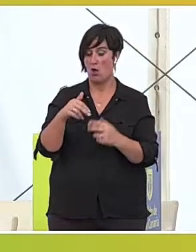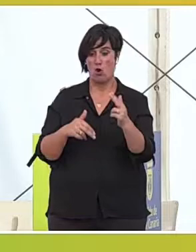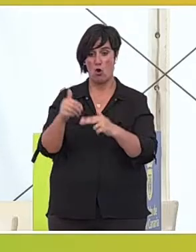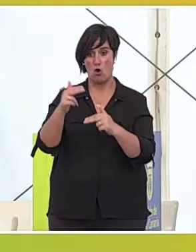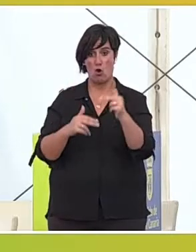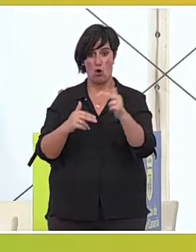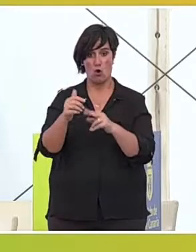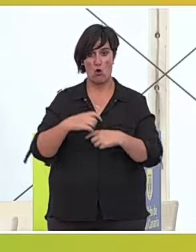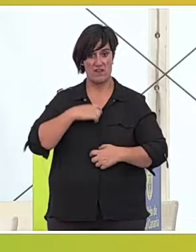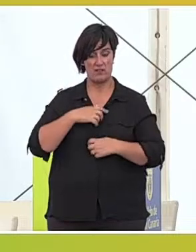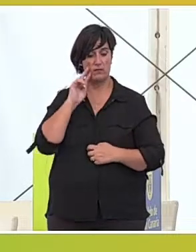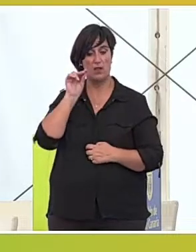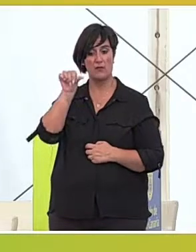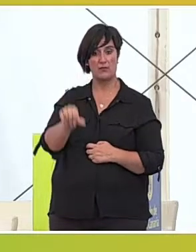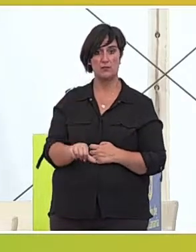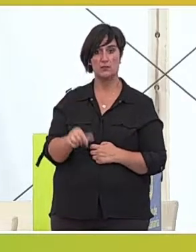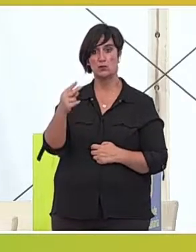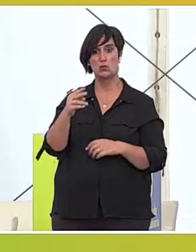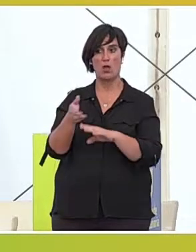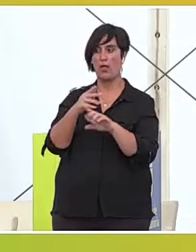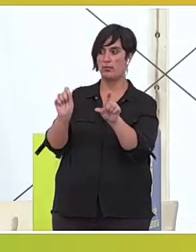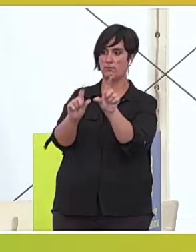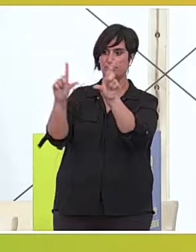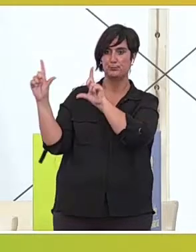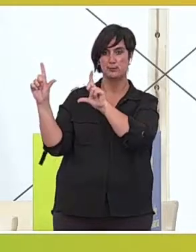en la diapositiva anterior.